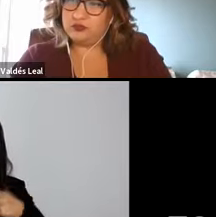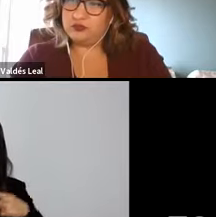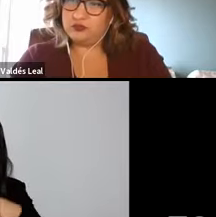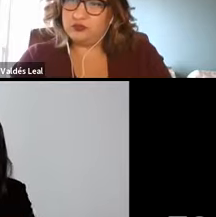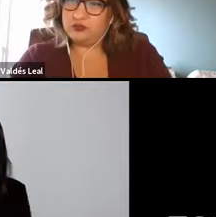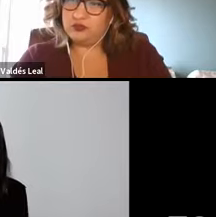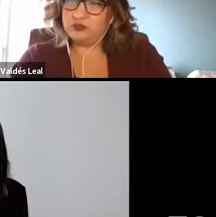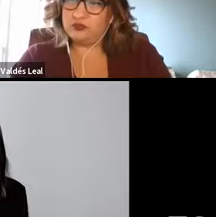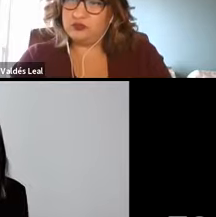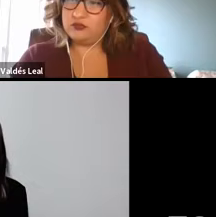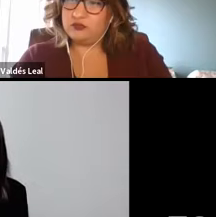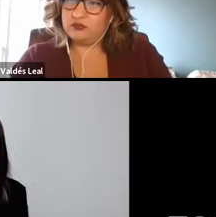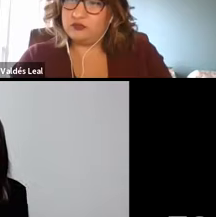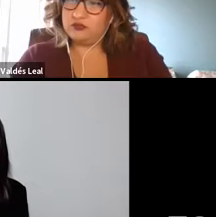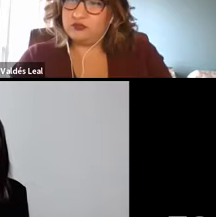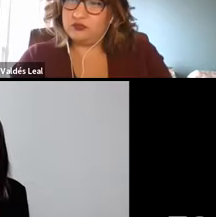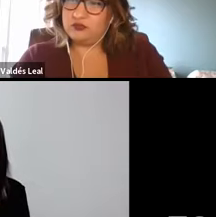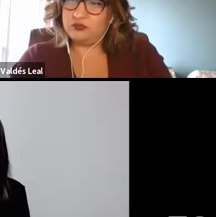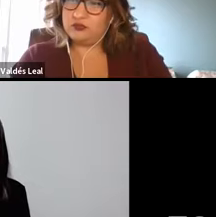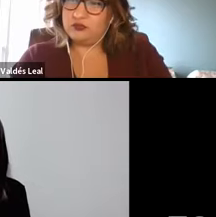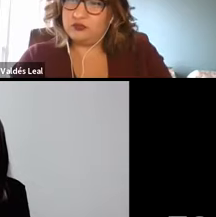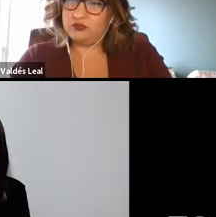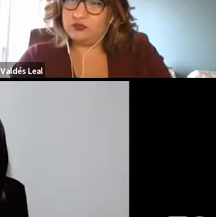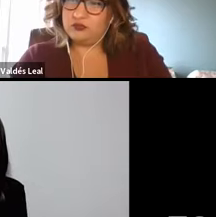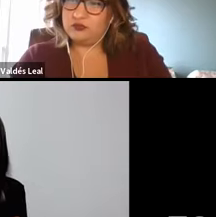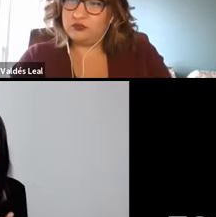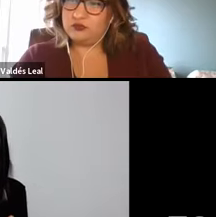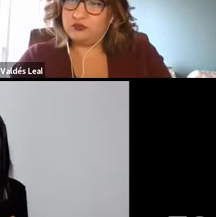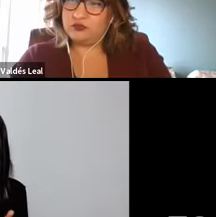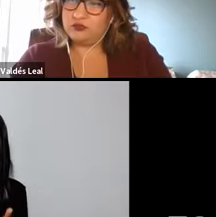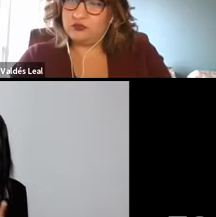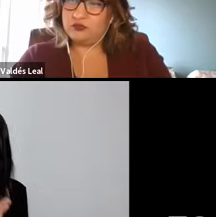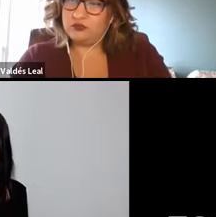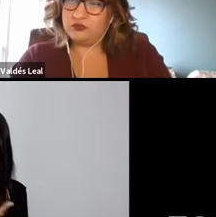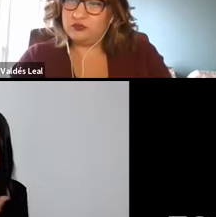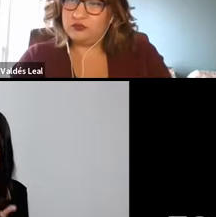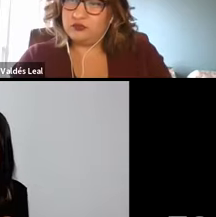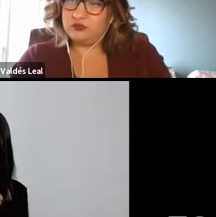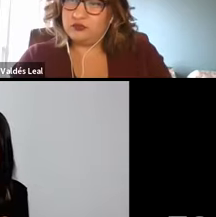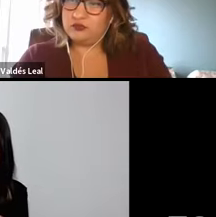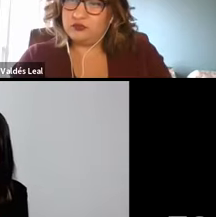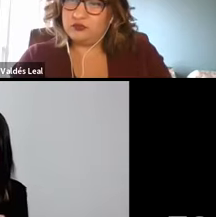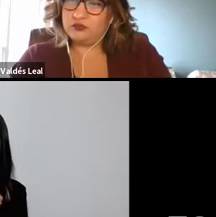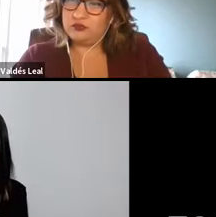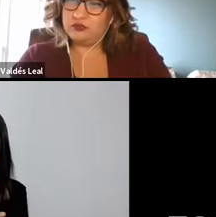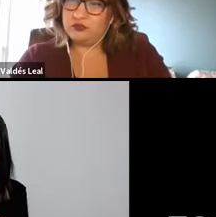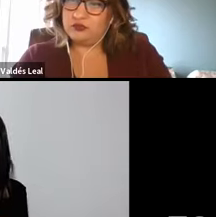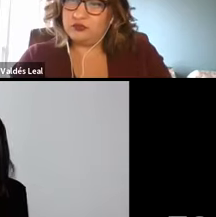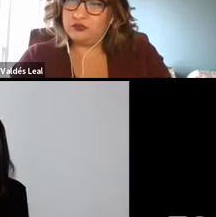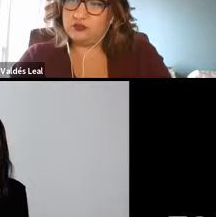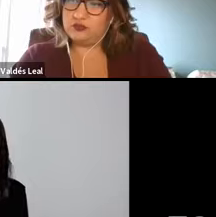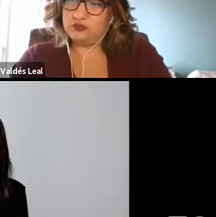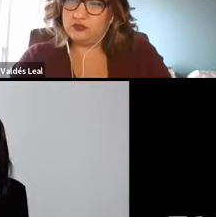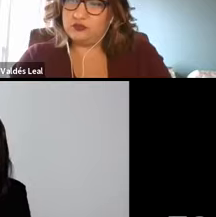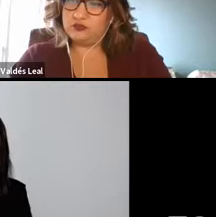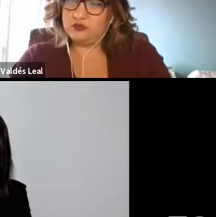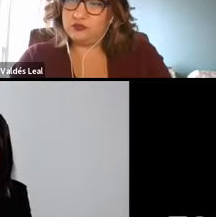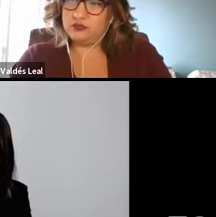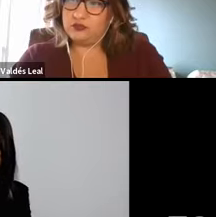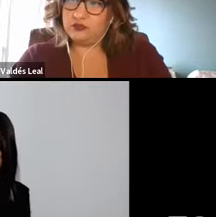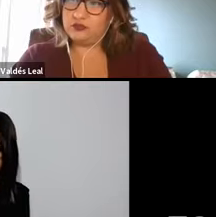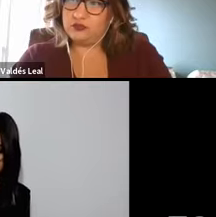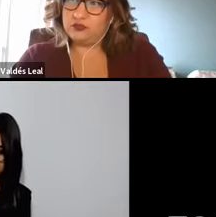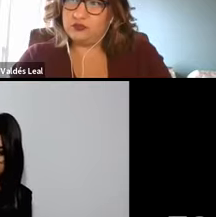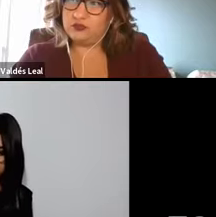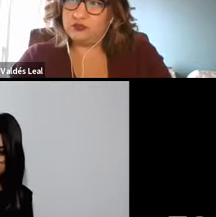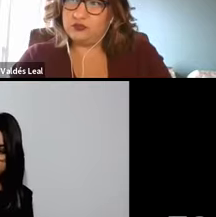Como si ustedes han podido revisar el cuaderno, verán que, bueno, hay un número importante de casos de discriminación directa